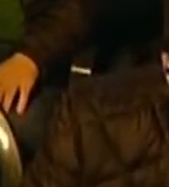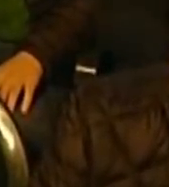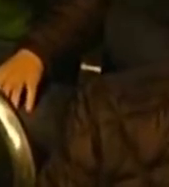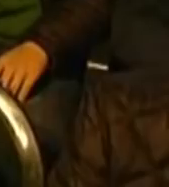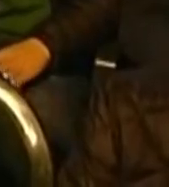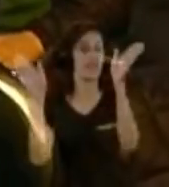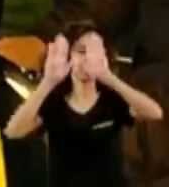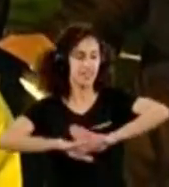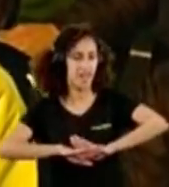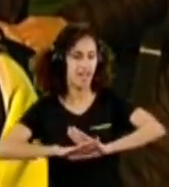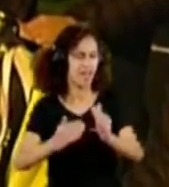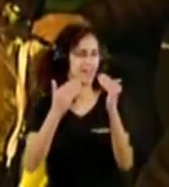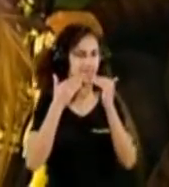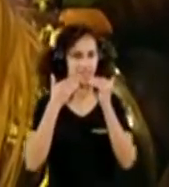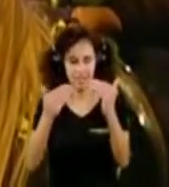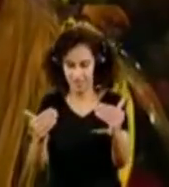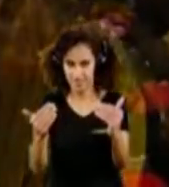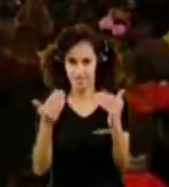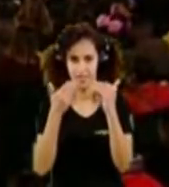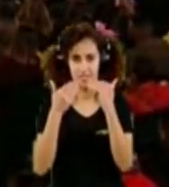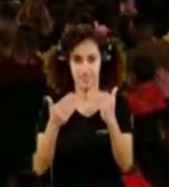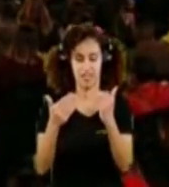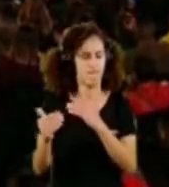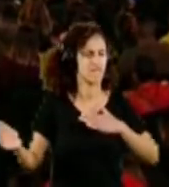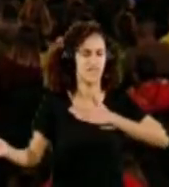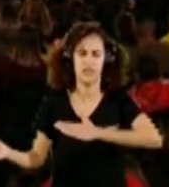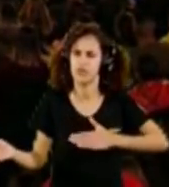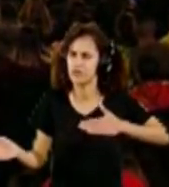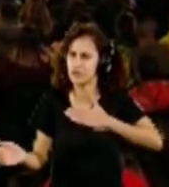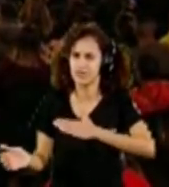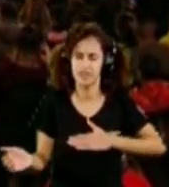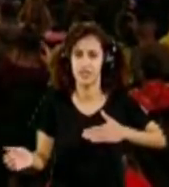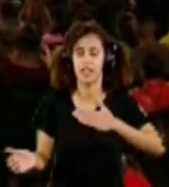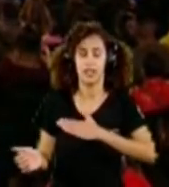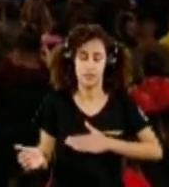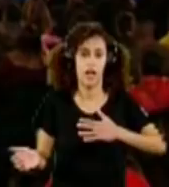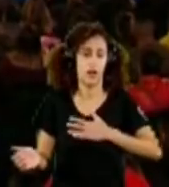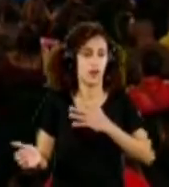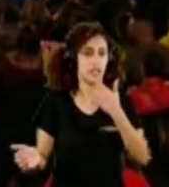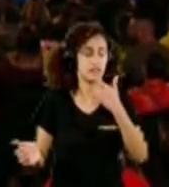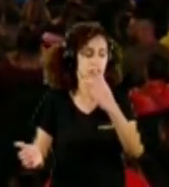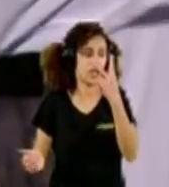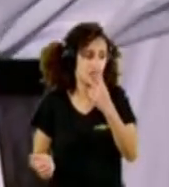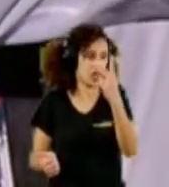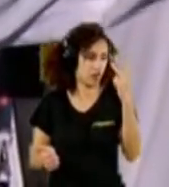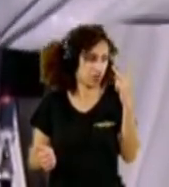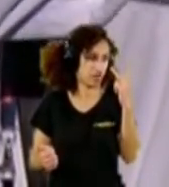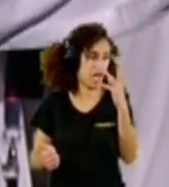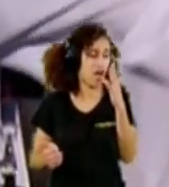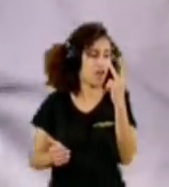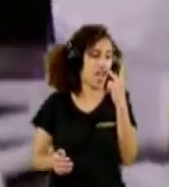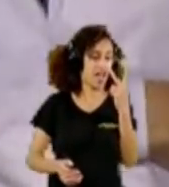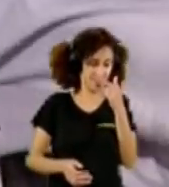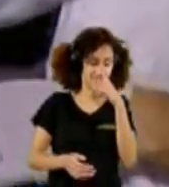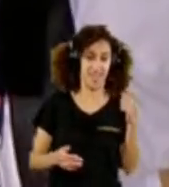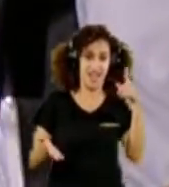toquen un rollo, vamos. Muchísimas gracias. Estamos encantadísimos, ahora sí, de decir, después de 2 años, que estamos de nuevo en otra